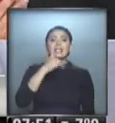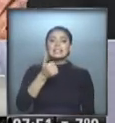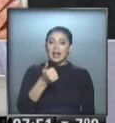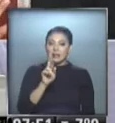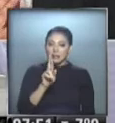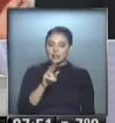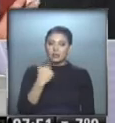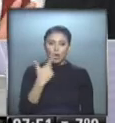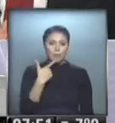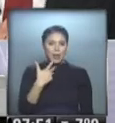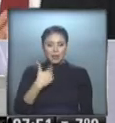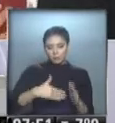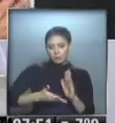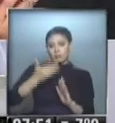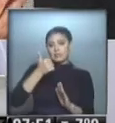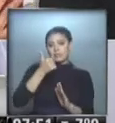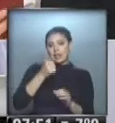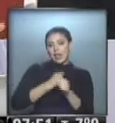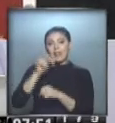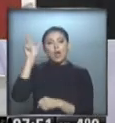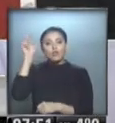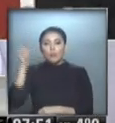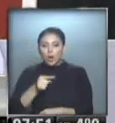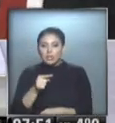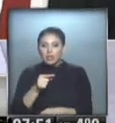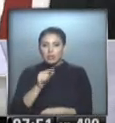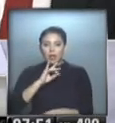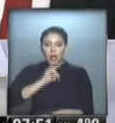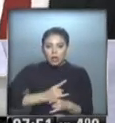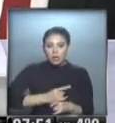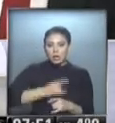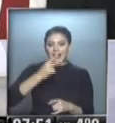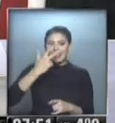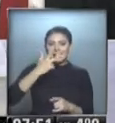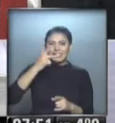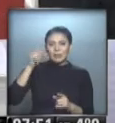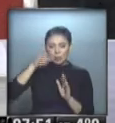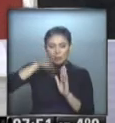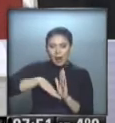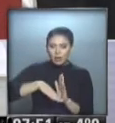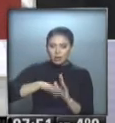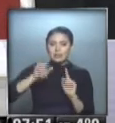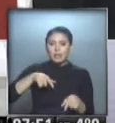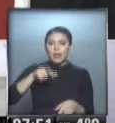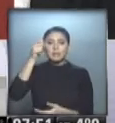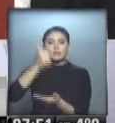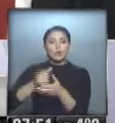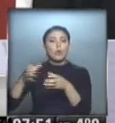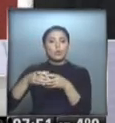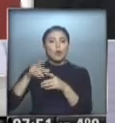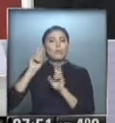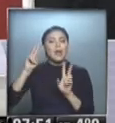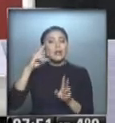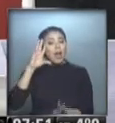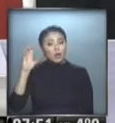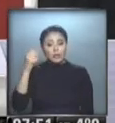que se esperaba una elección por lo menos del 6 al 8% y sacó menos del 3%, y la del peronismo disidente. Recordemos